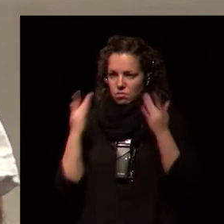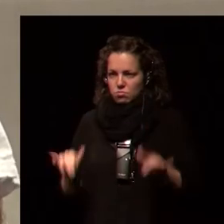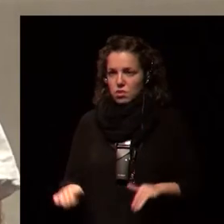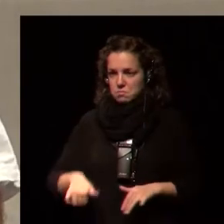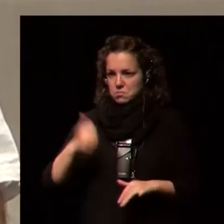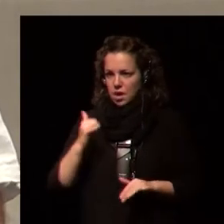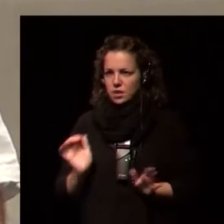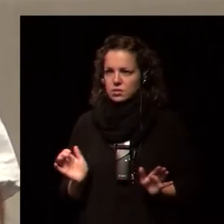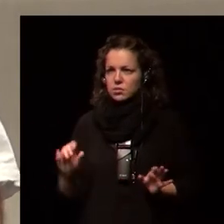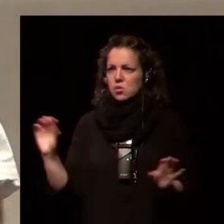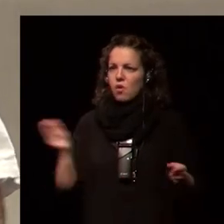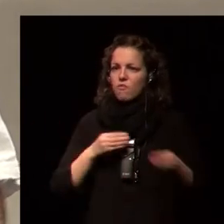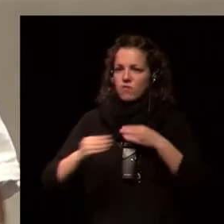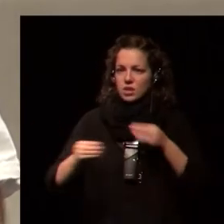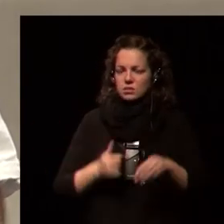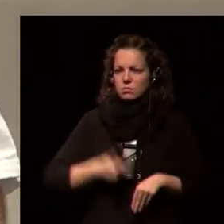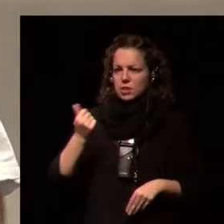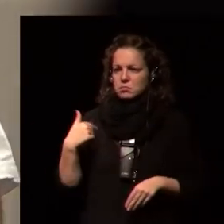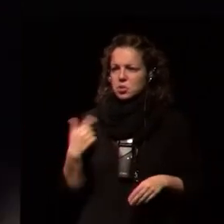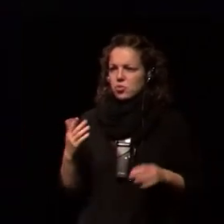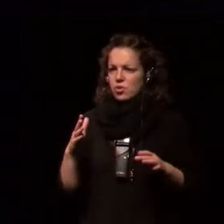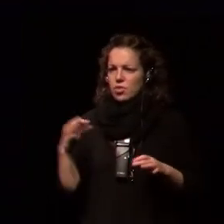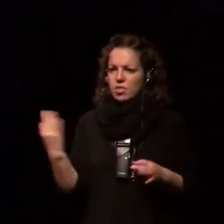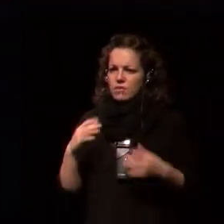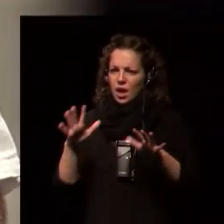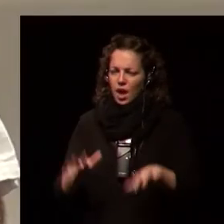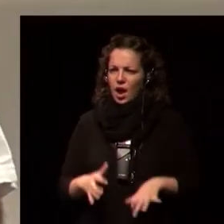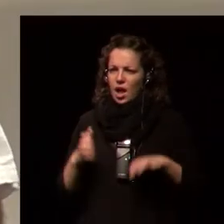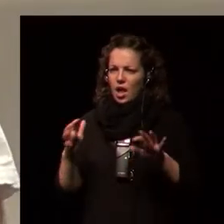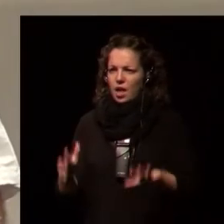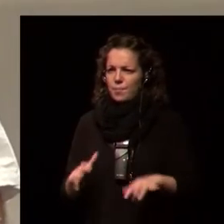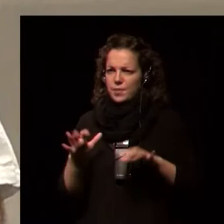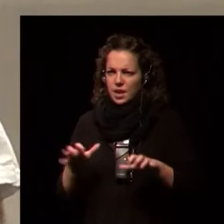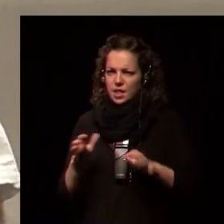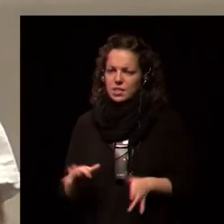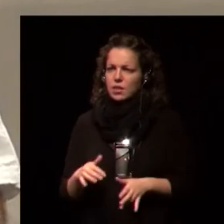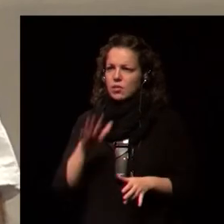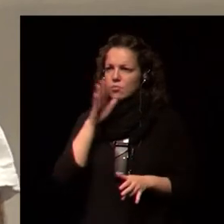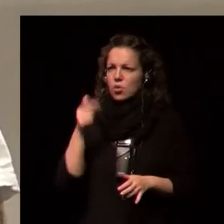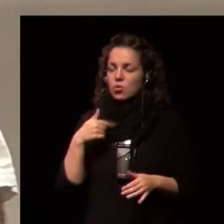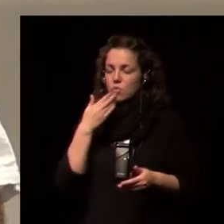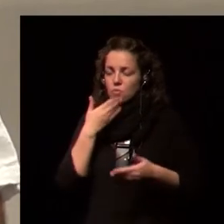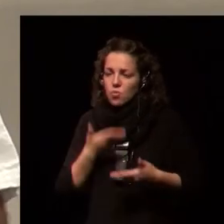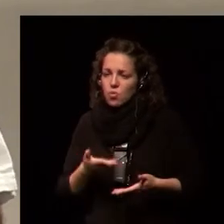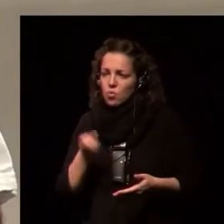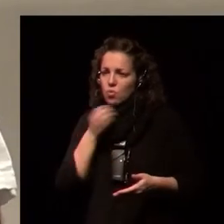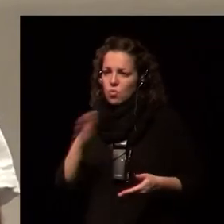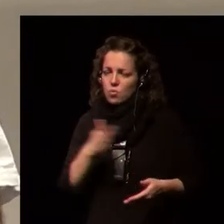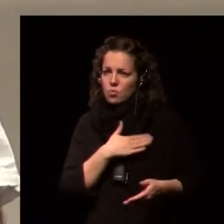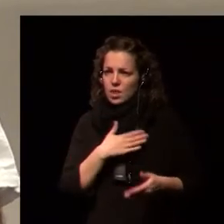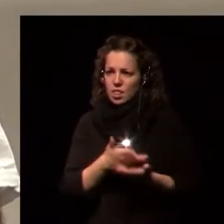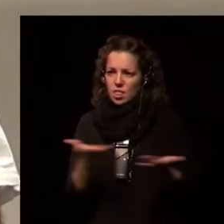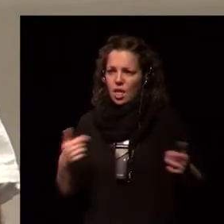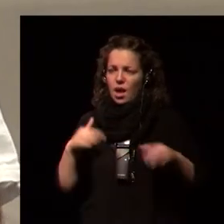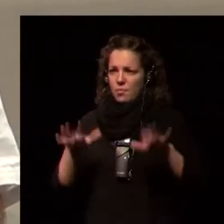o más flexible, pero tuve que aprender la amarga lección de la humildad, porque Patiki